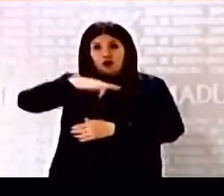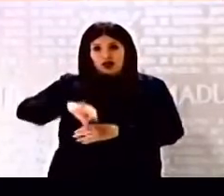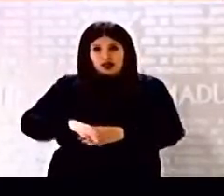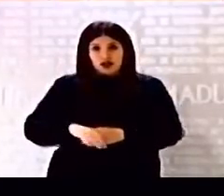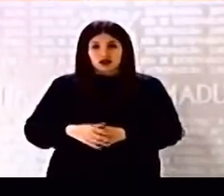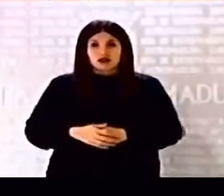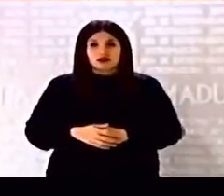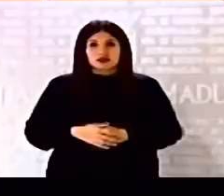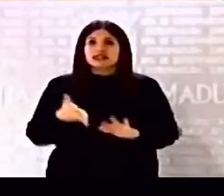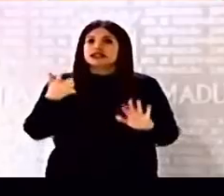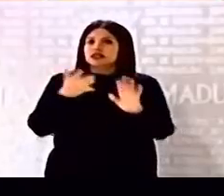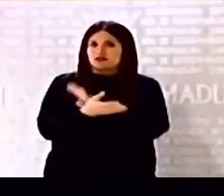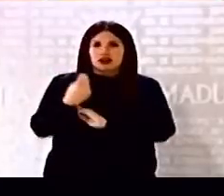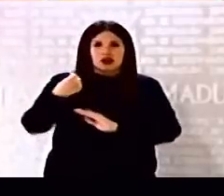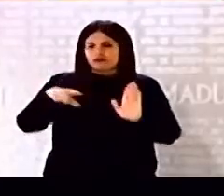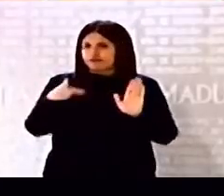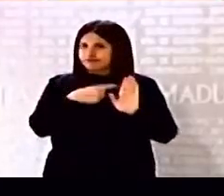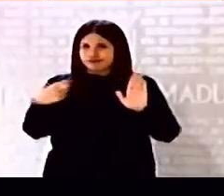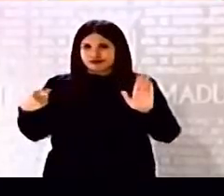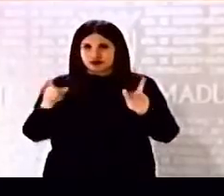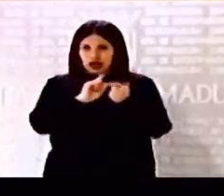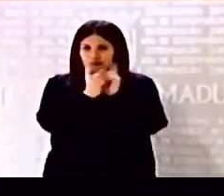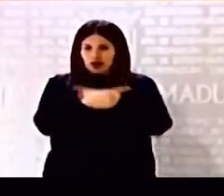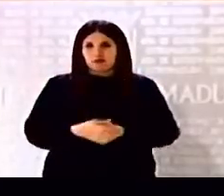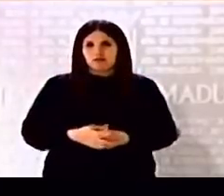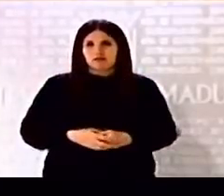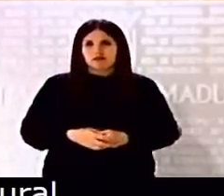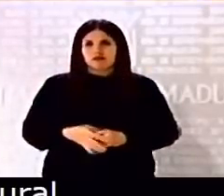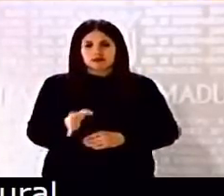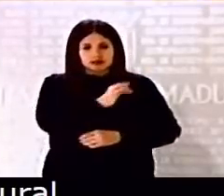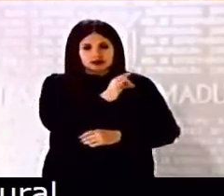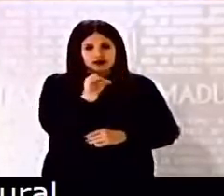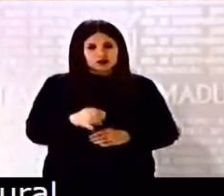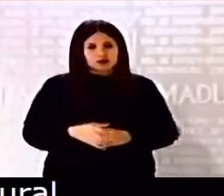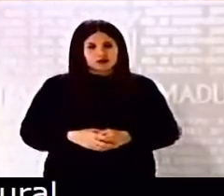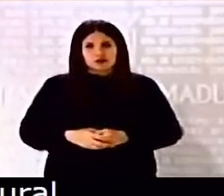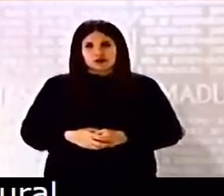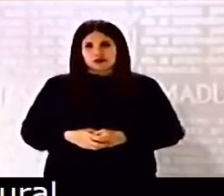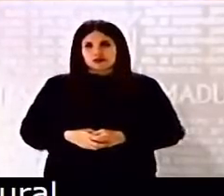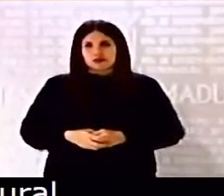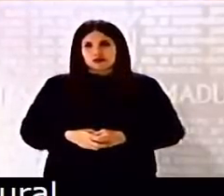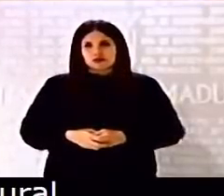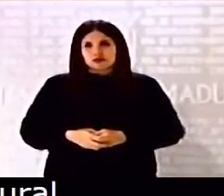medida en estas fechas no se puede llevar a cabo. Perfecto.